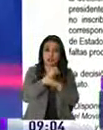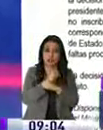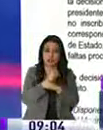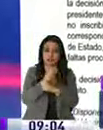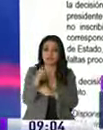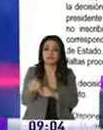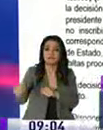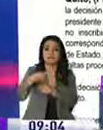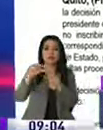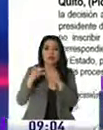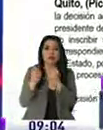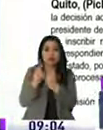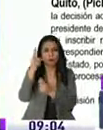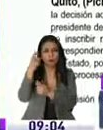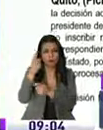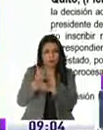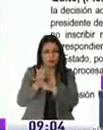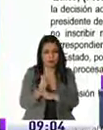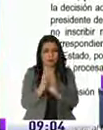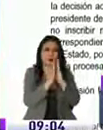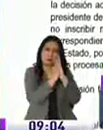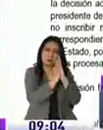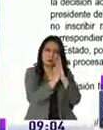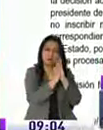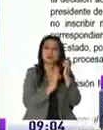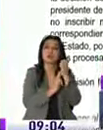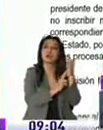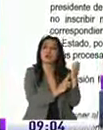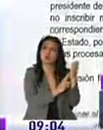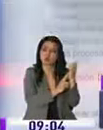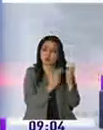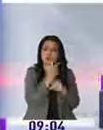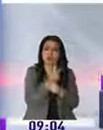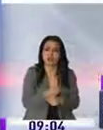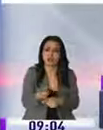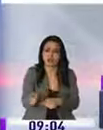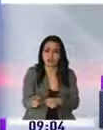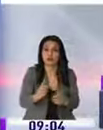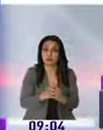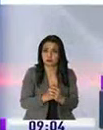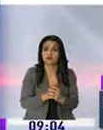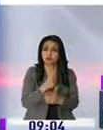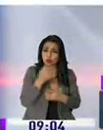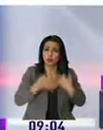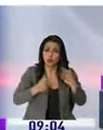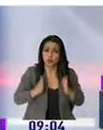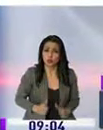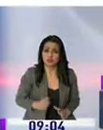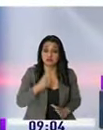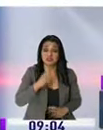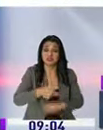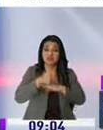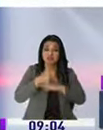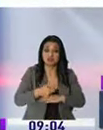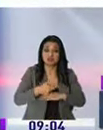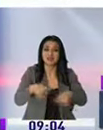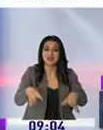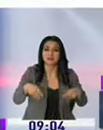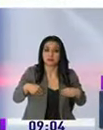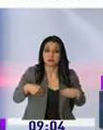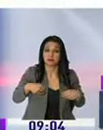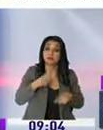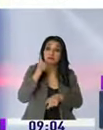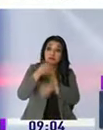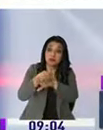un tribunal de Pichincha, el secretario particular de la presidencia, Eduardo Mangas, informaba que el Tribunal de Garantías dispone al